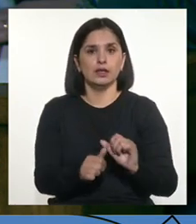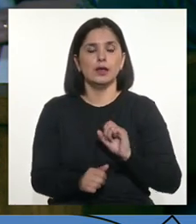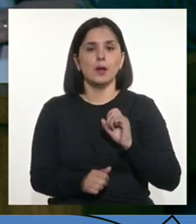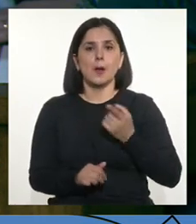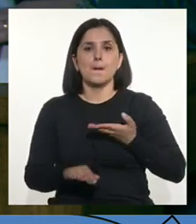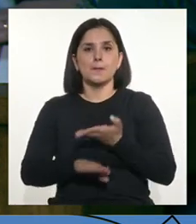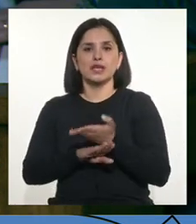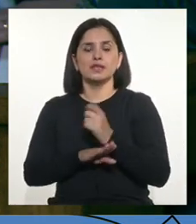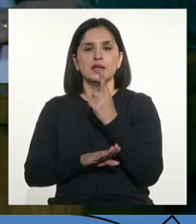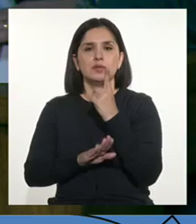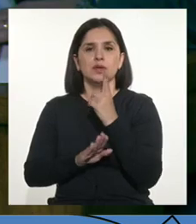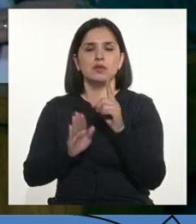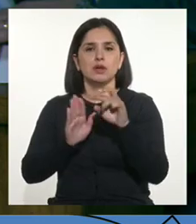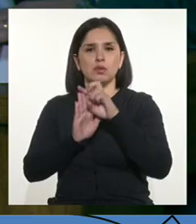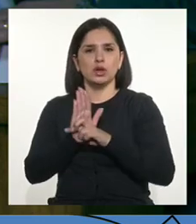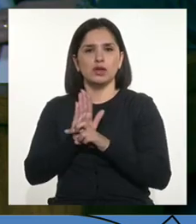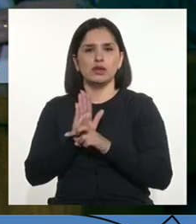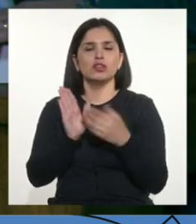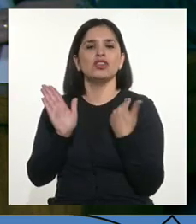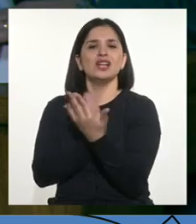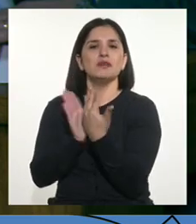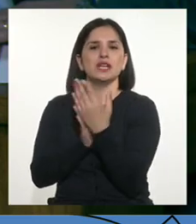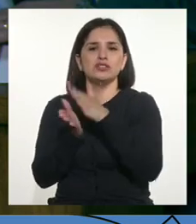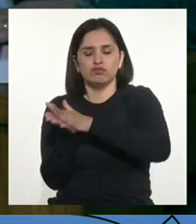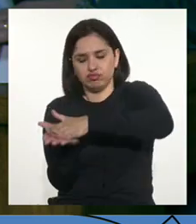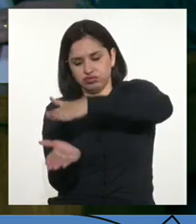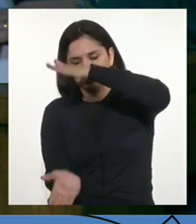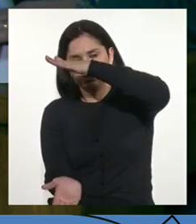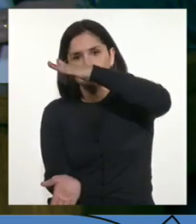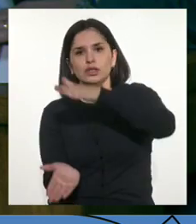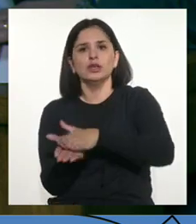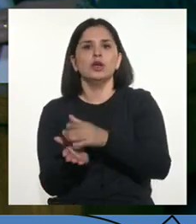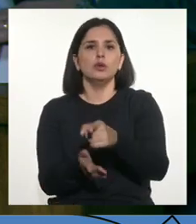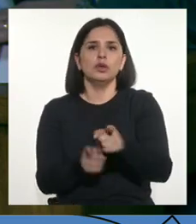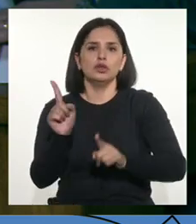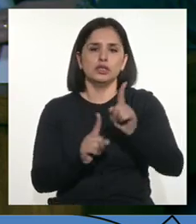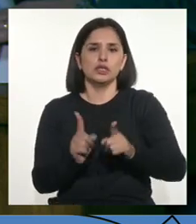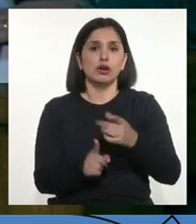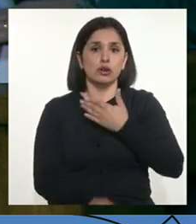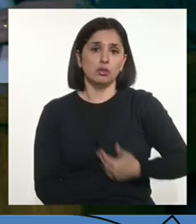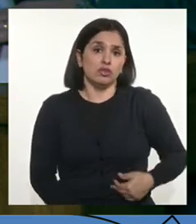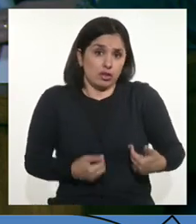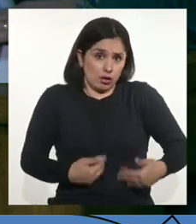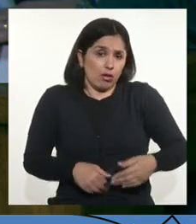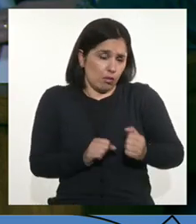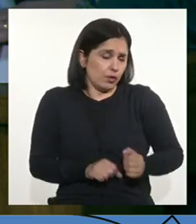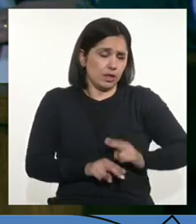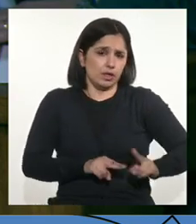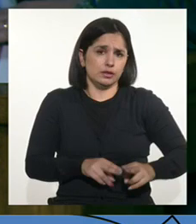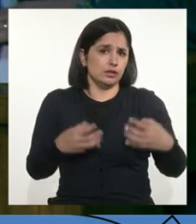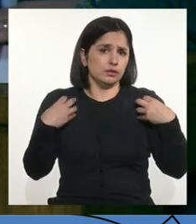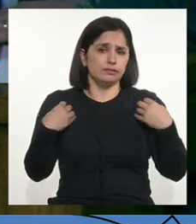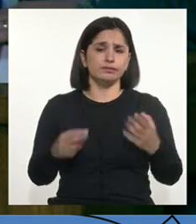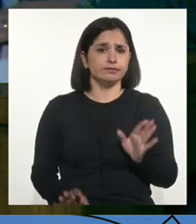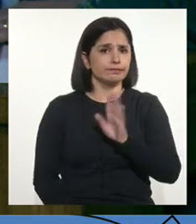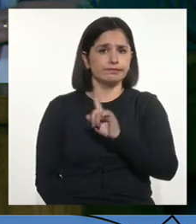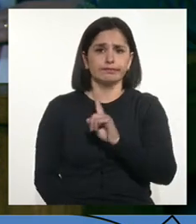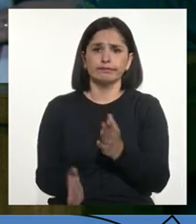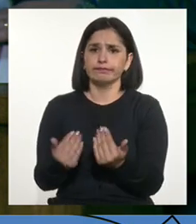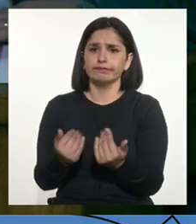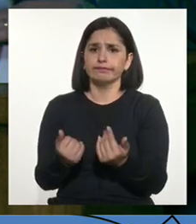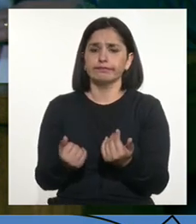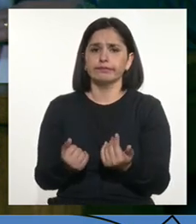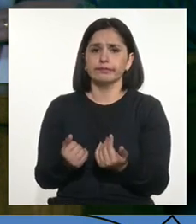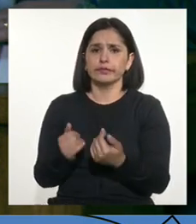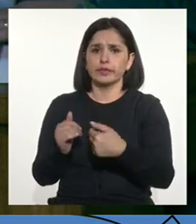proyecto de derogación masivo podríamos hacerlo alguna manera pero esto es algo que el presidente puede hacer hoy día que no requiere ninguna de